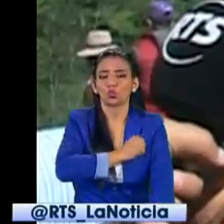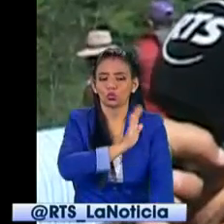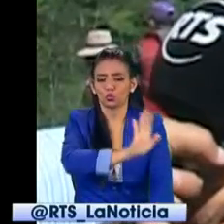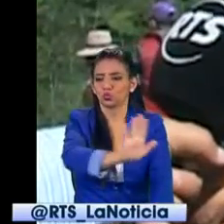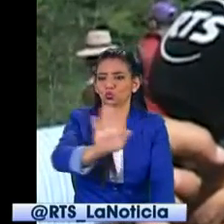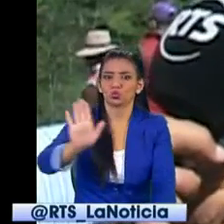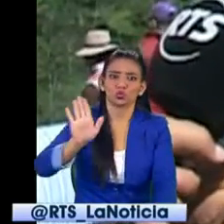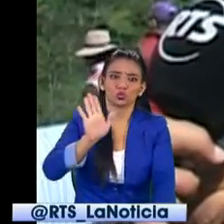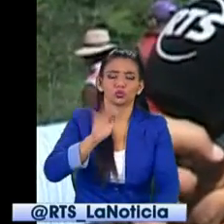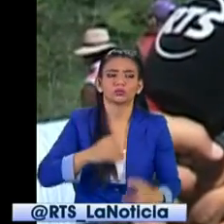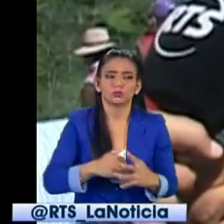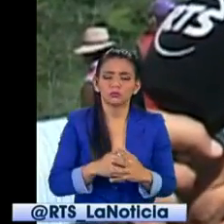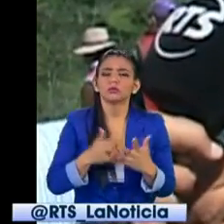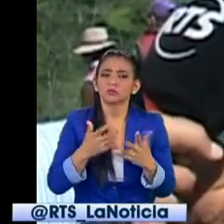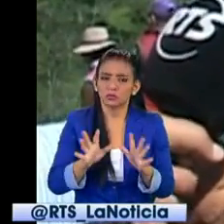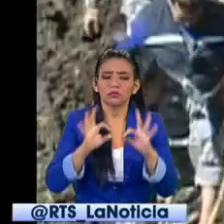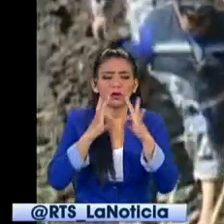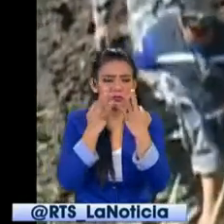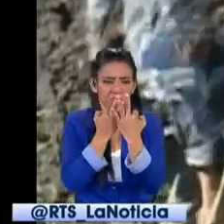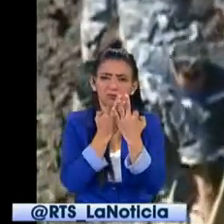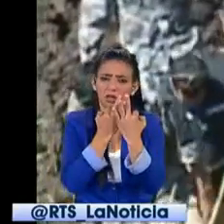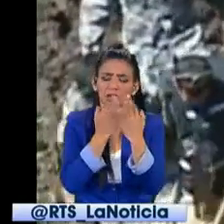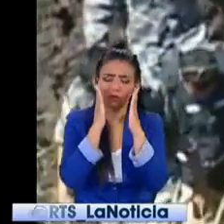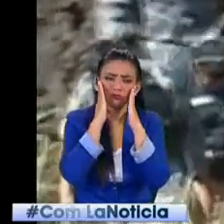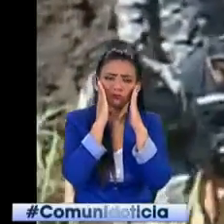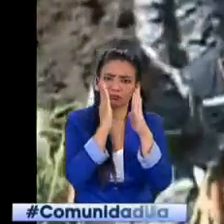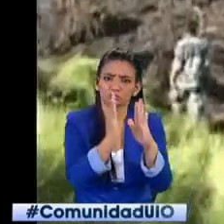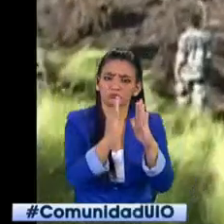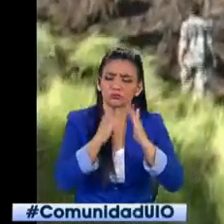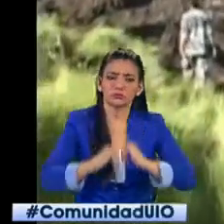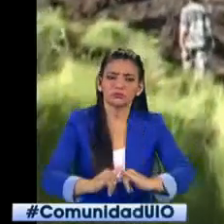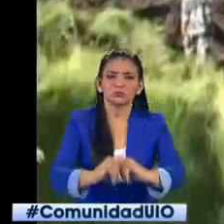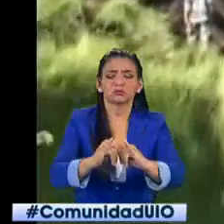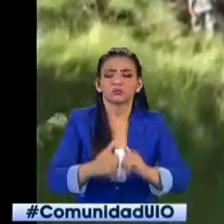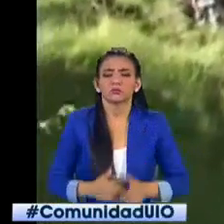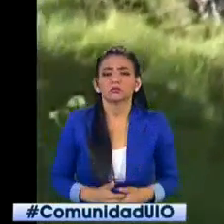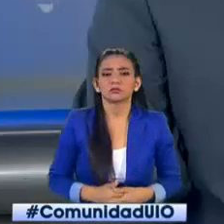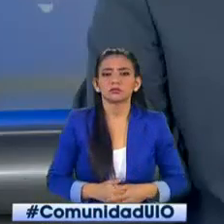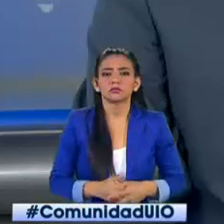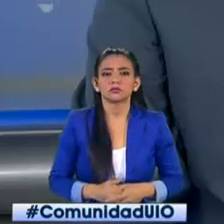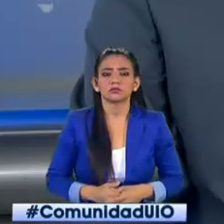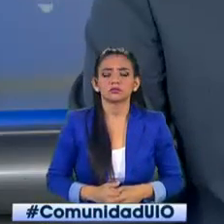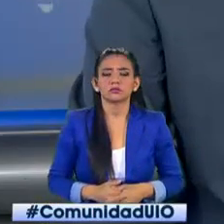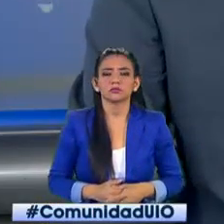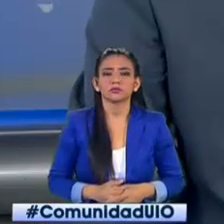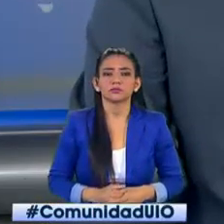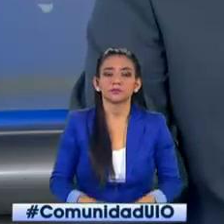estaremos acompañando en todo el dolor a los familiares. Informó Luis Vargas.